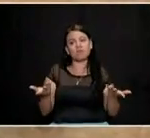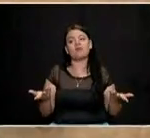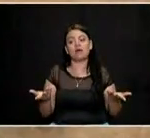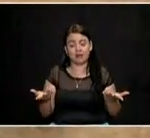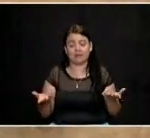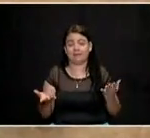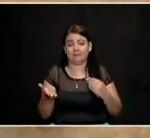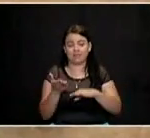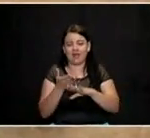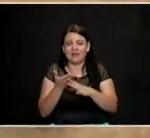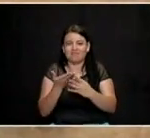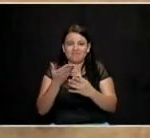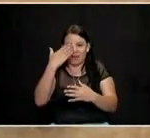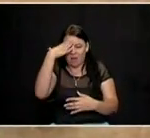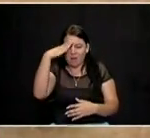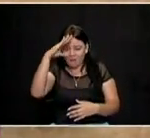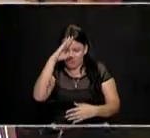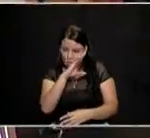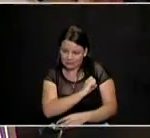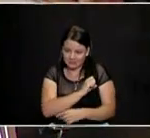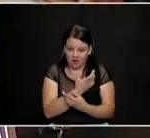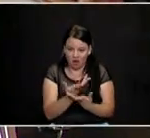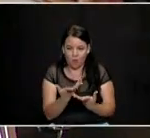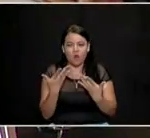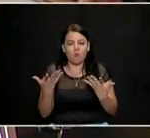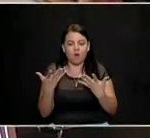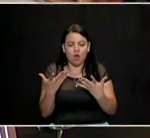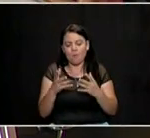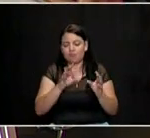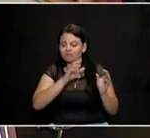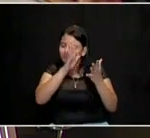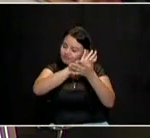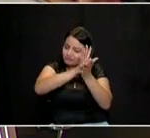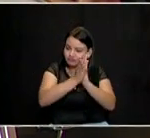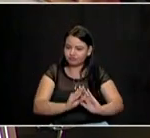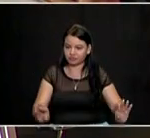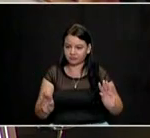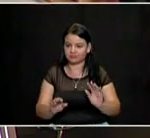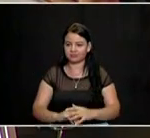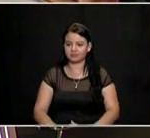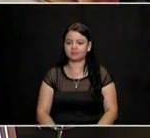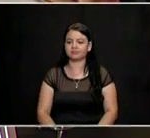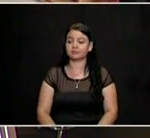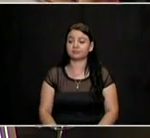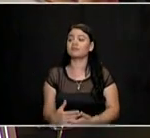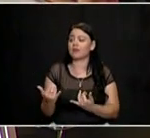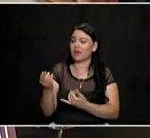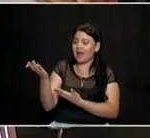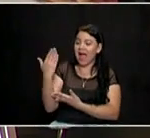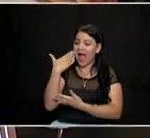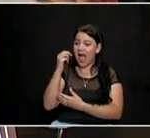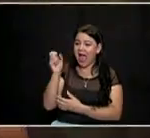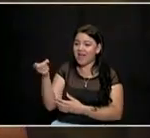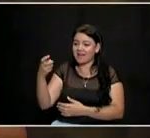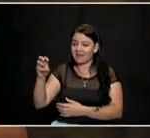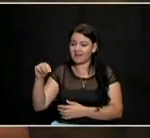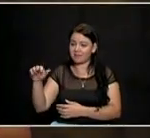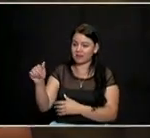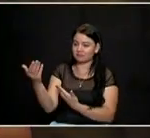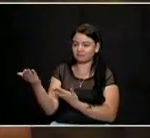llevar adelante demantelamiento de esas mafias muchísimas gracias candidato del turno para gemma mejía